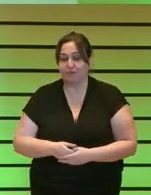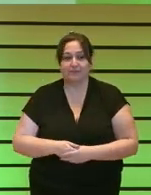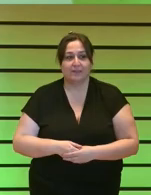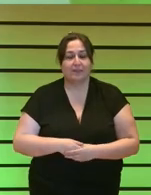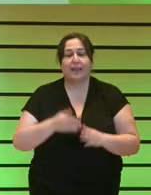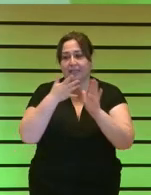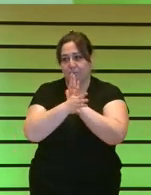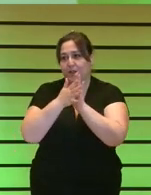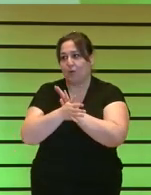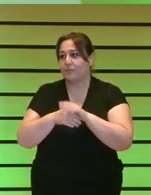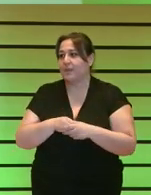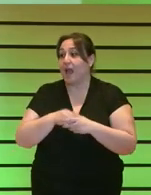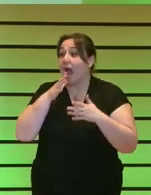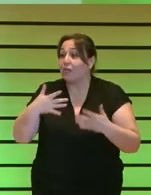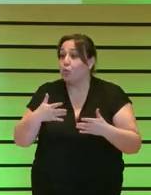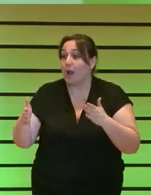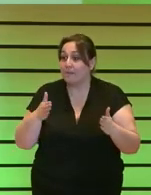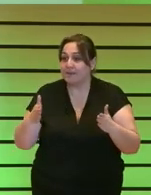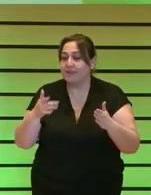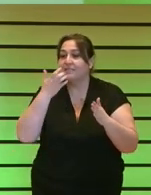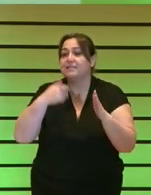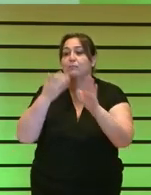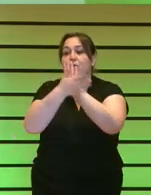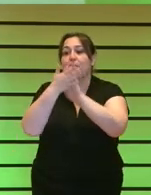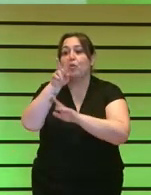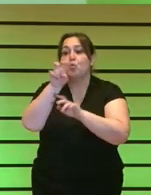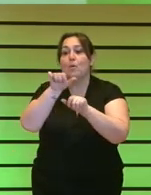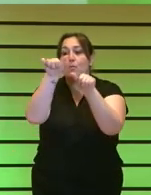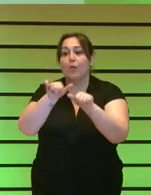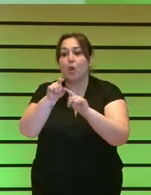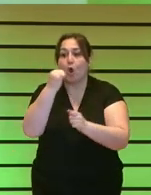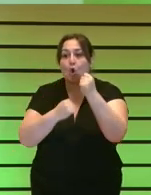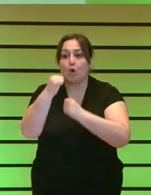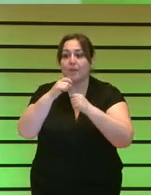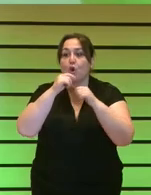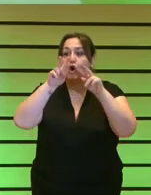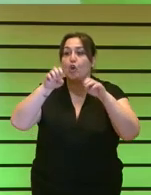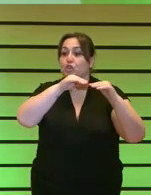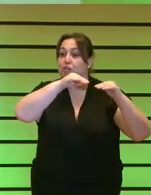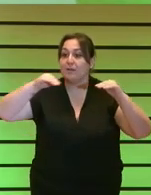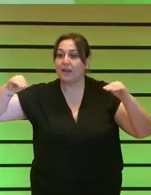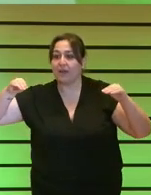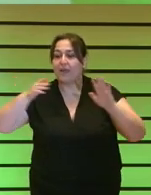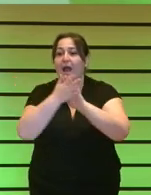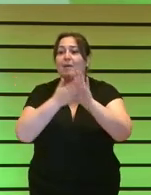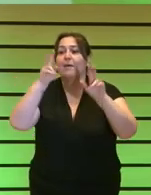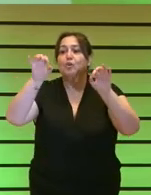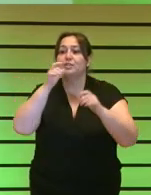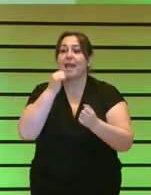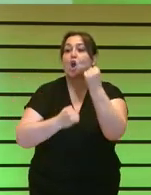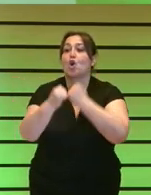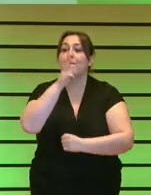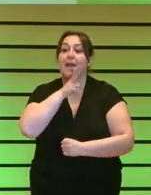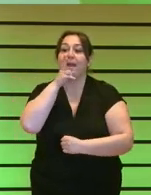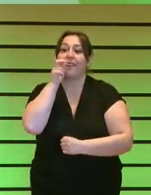me explico en estos momentos cuando se habla del nuevo modelo económico de la sostenibilidad se habla mucho de economía verde y desde luego